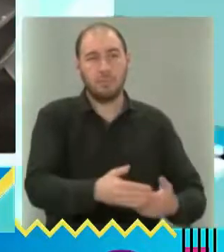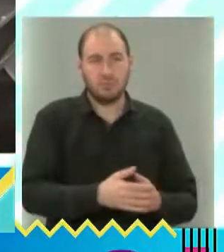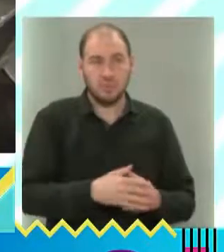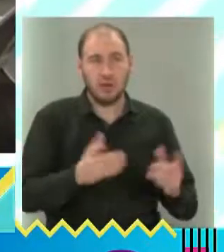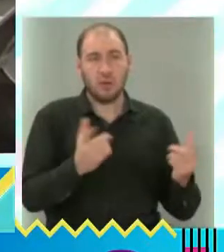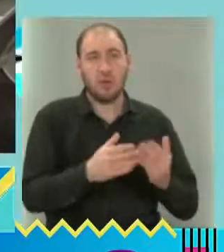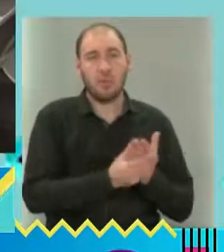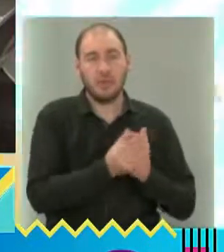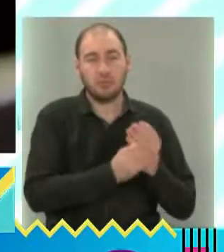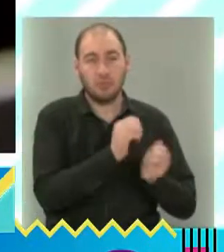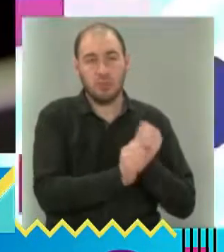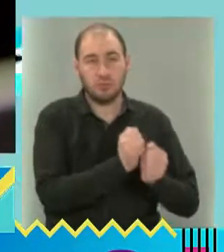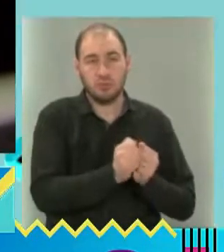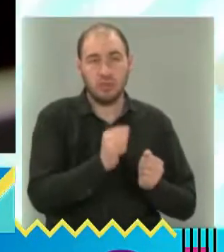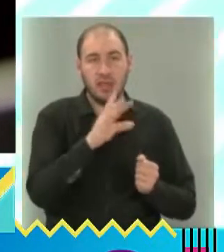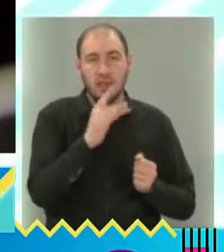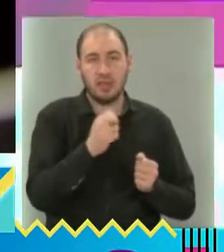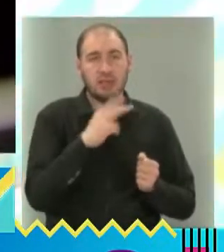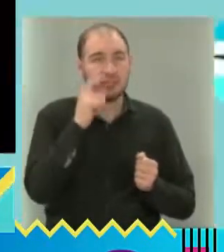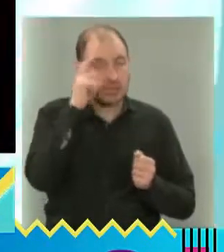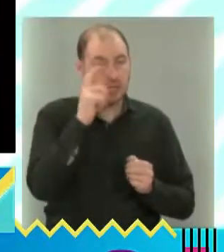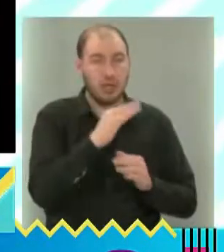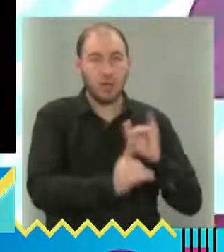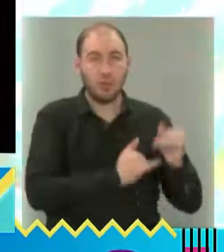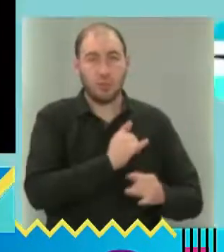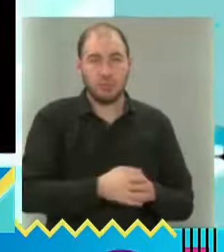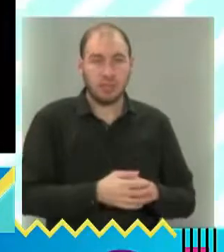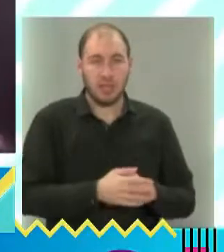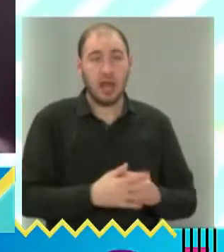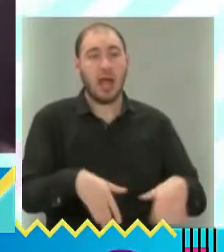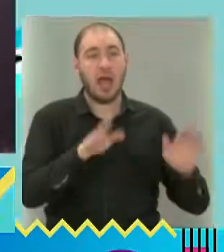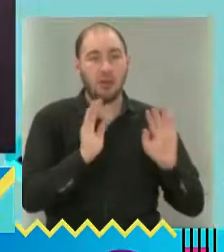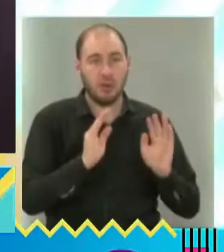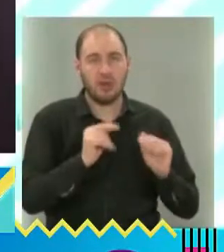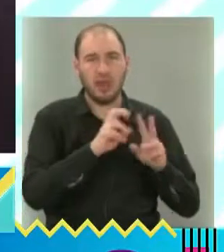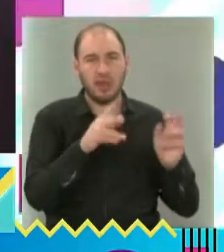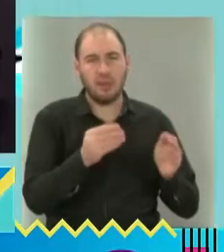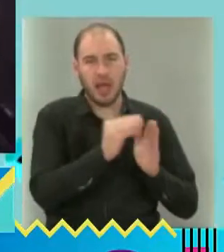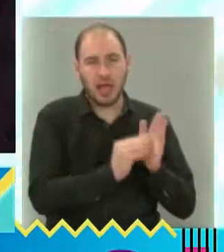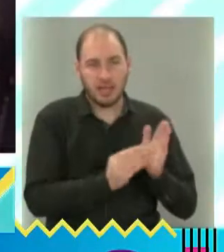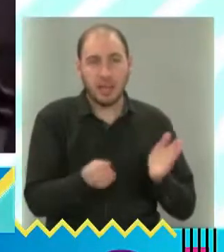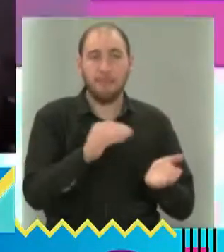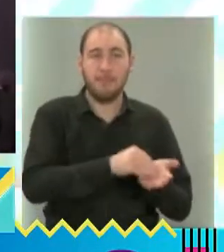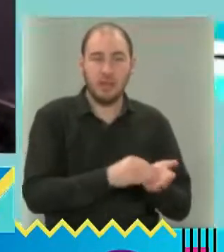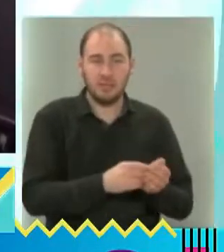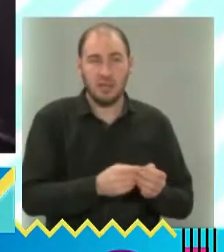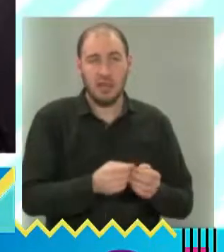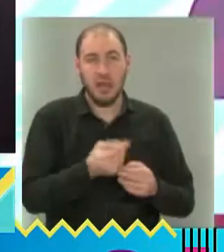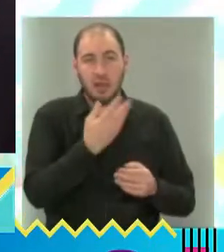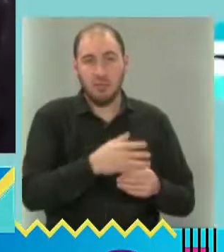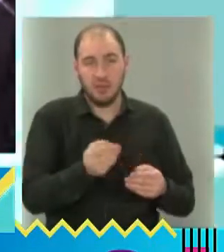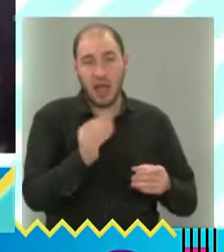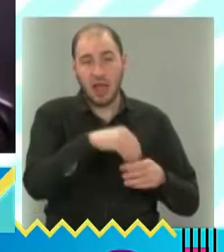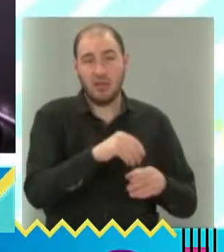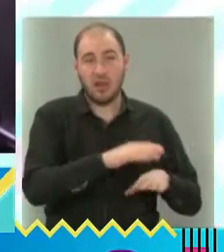reunión con el ministro de Producción, Dante Sica. Se habla que, bueno, puede ser no solamente por una cuestión de agenda, sino porque los propios